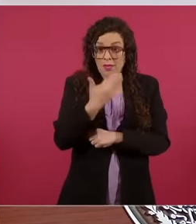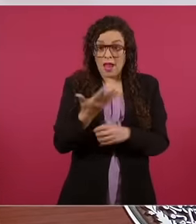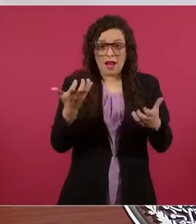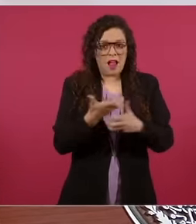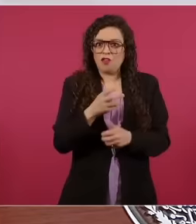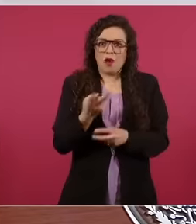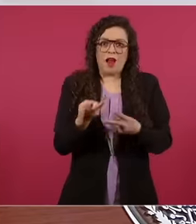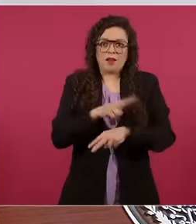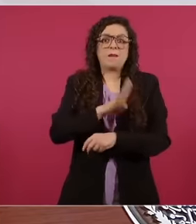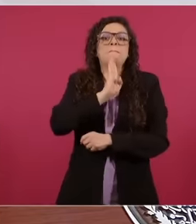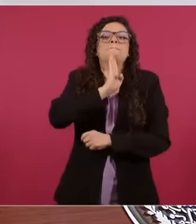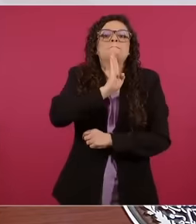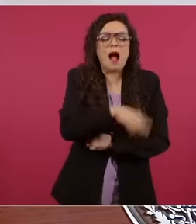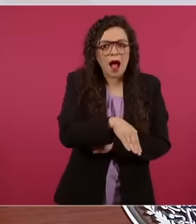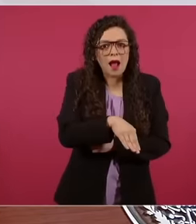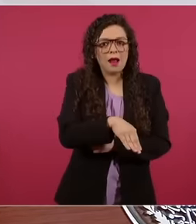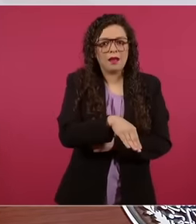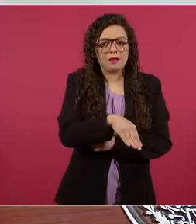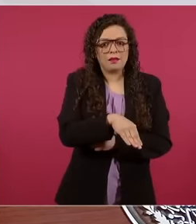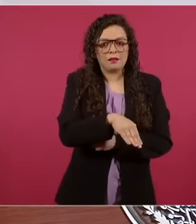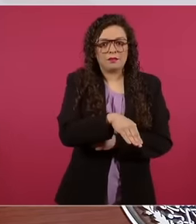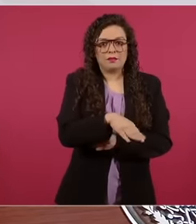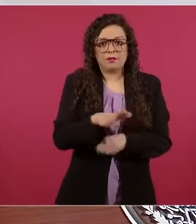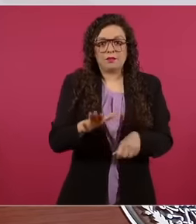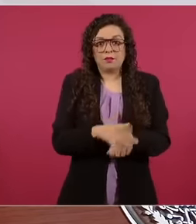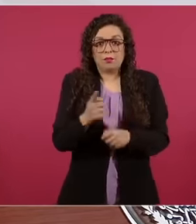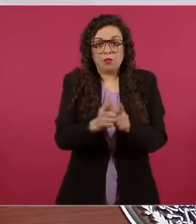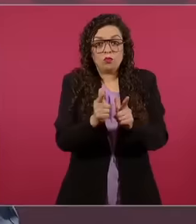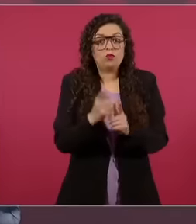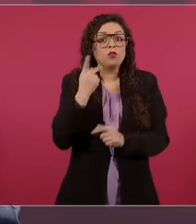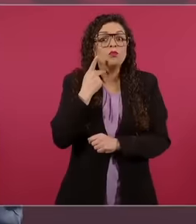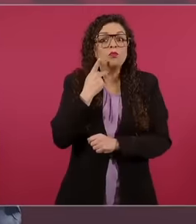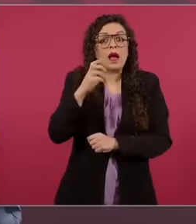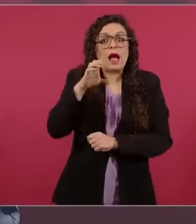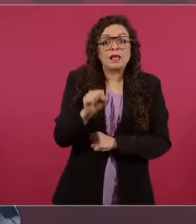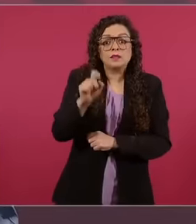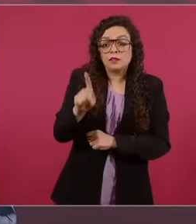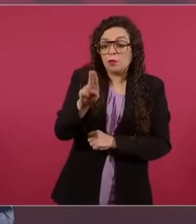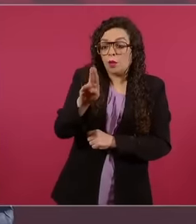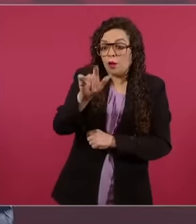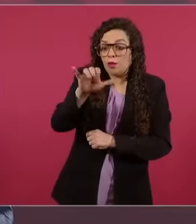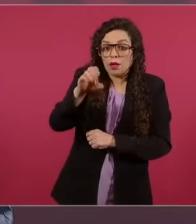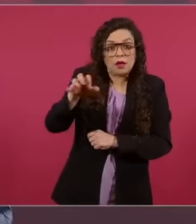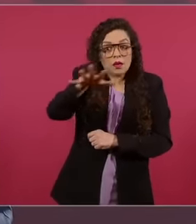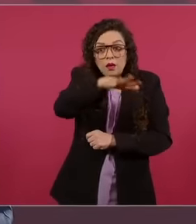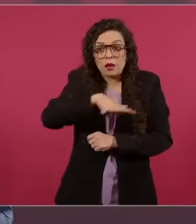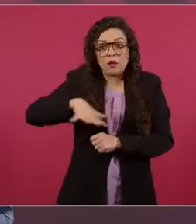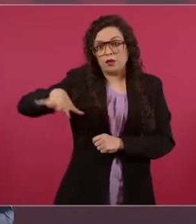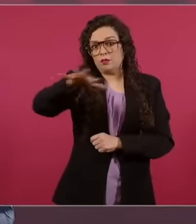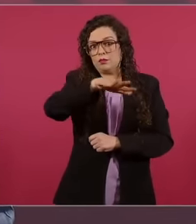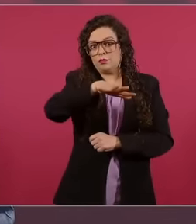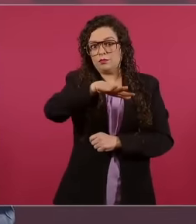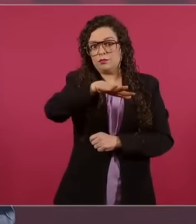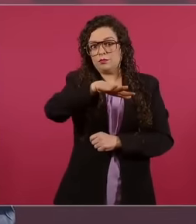Porque los partidos son entidades de interés público, de acuerdo a la misma Constitución.